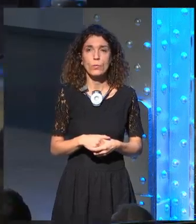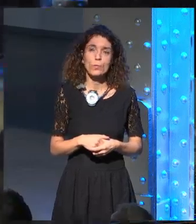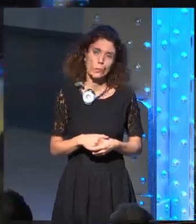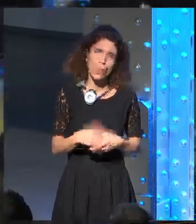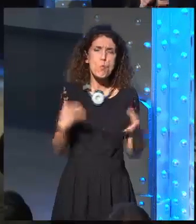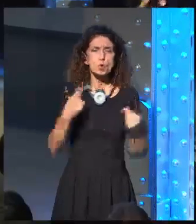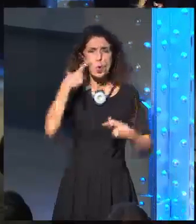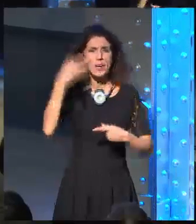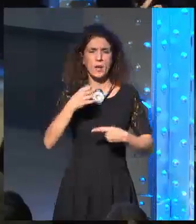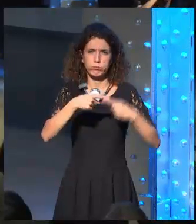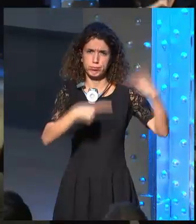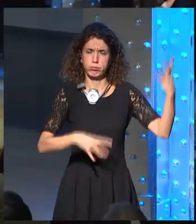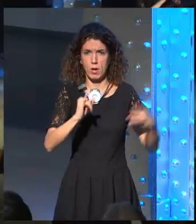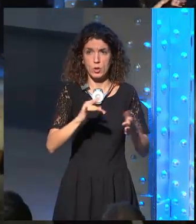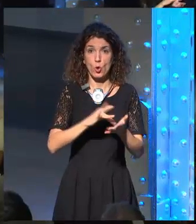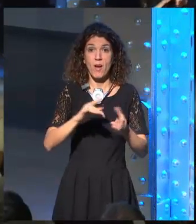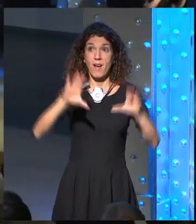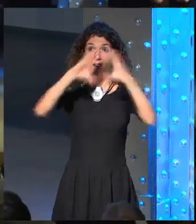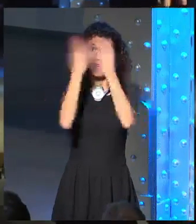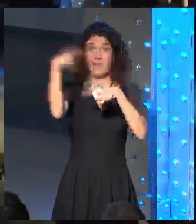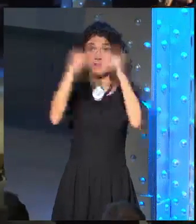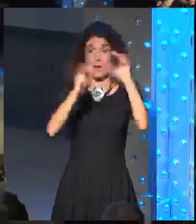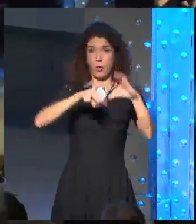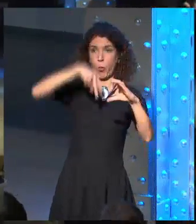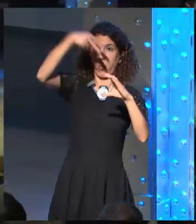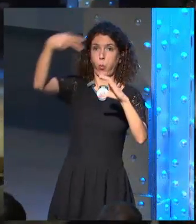Hay muchos riesgos cuando se vuela al espacio.